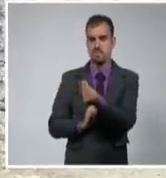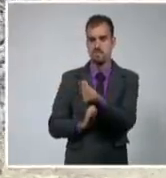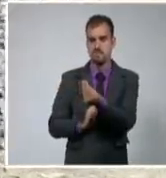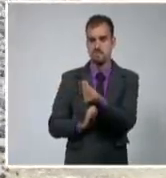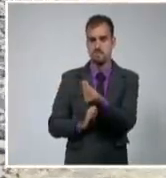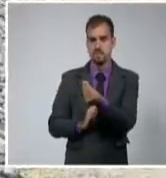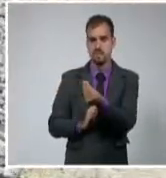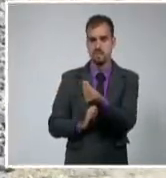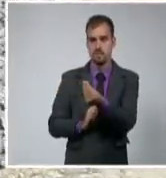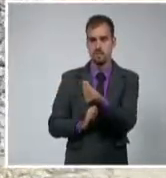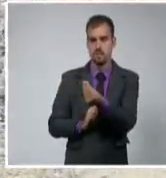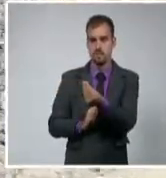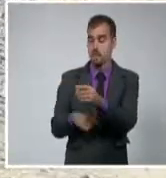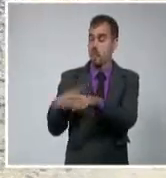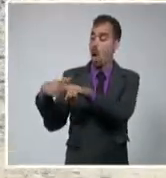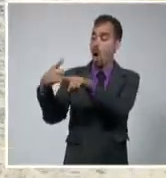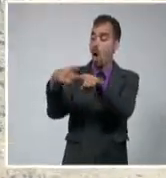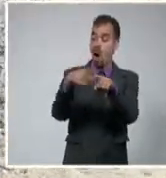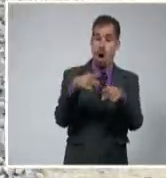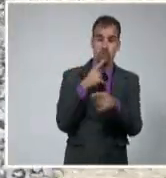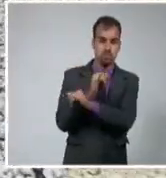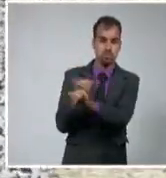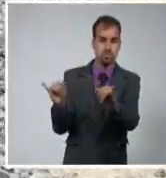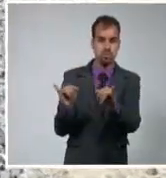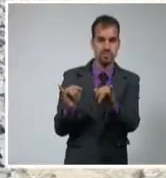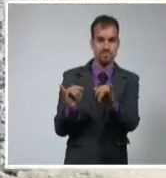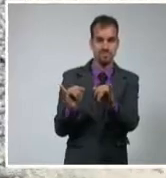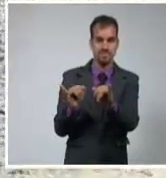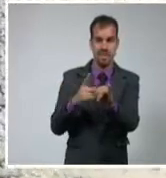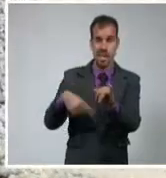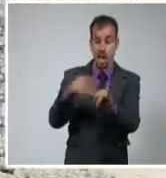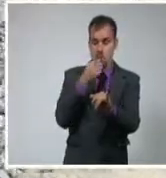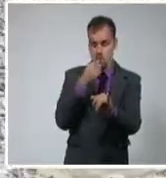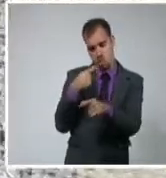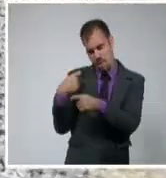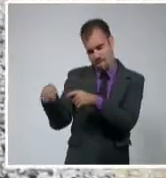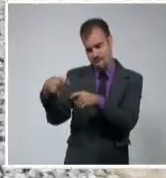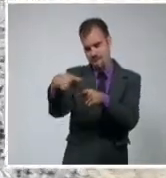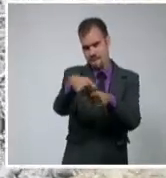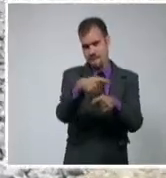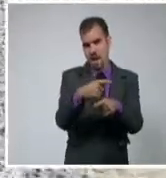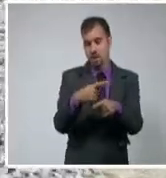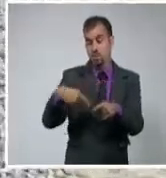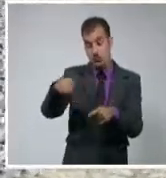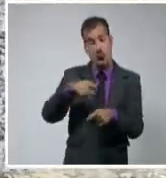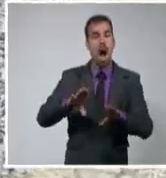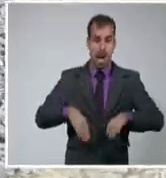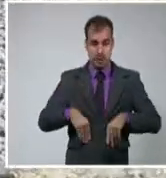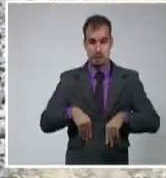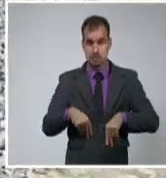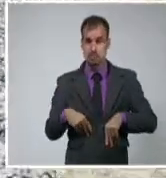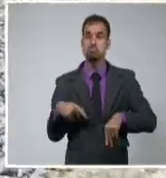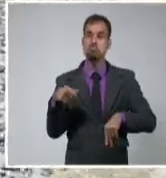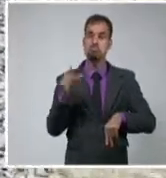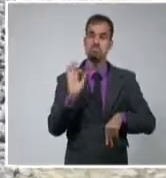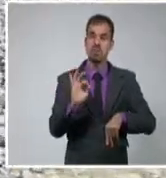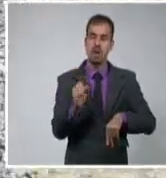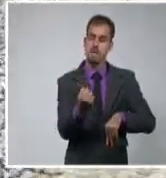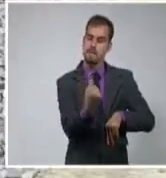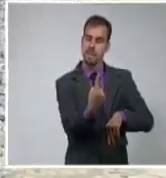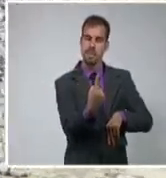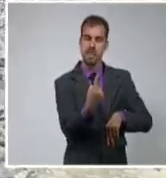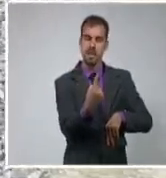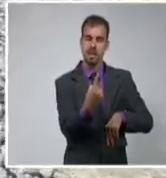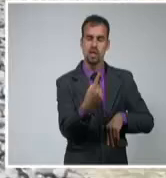pretensiones a los restantes acusados, quienes, conociendo que serían retribuidos económicamente, aceptaron participar, excepto Joandris